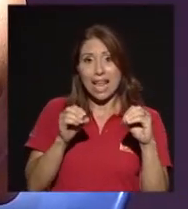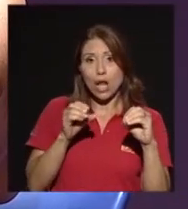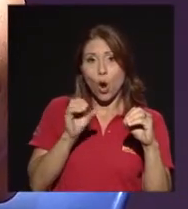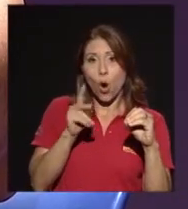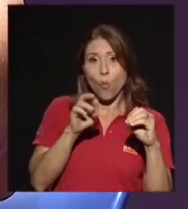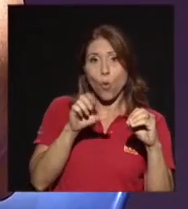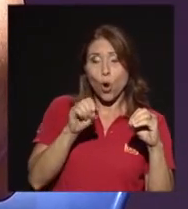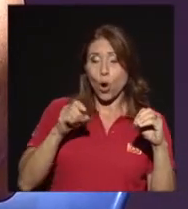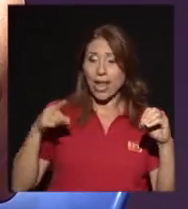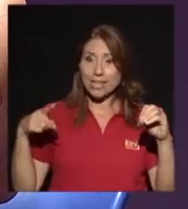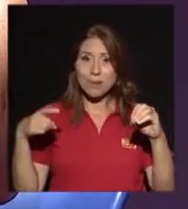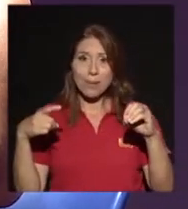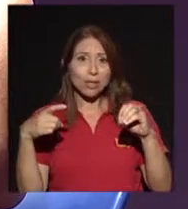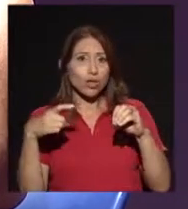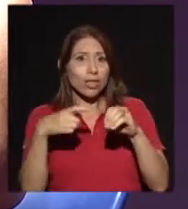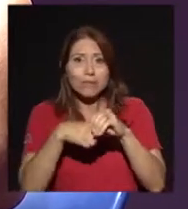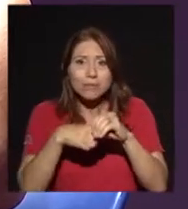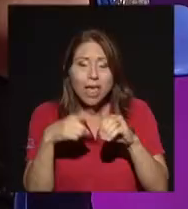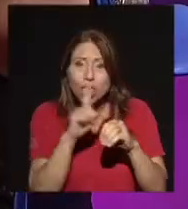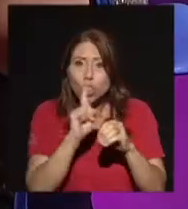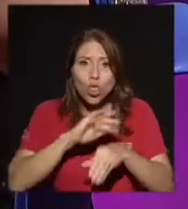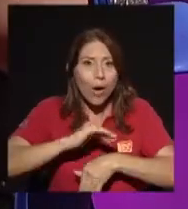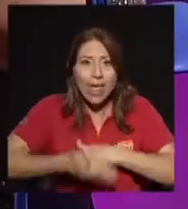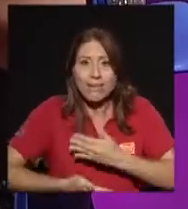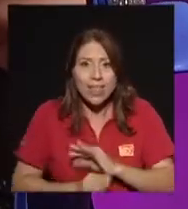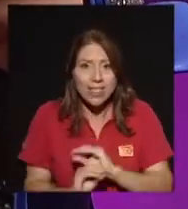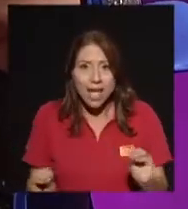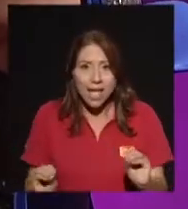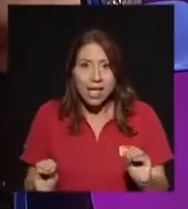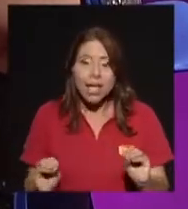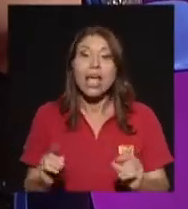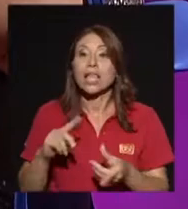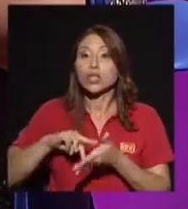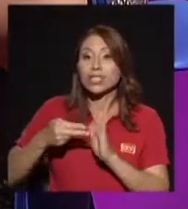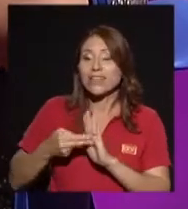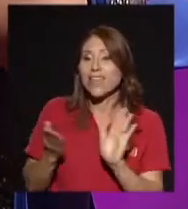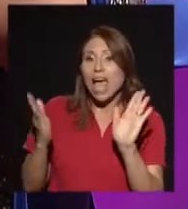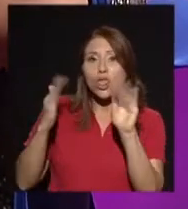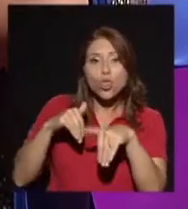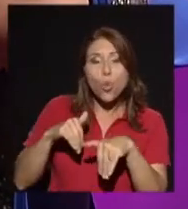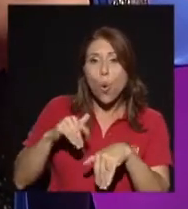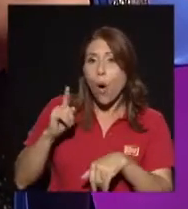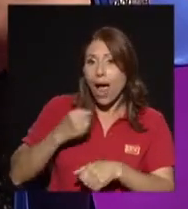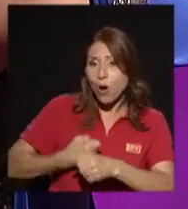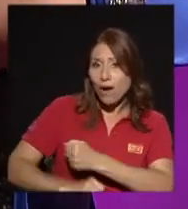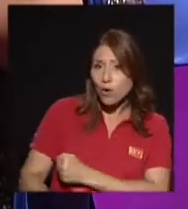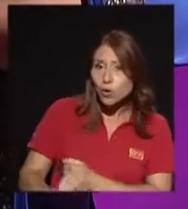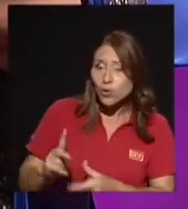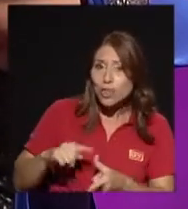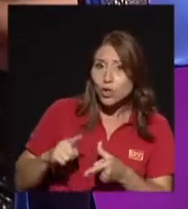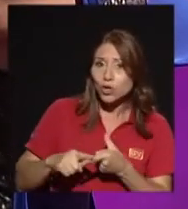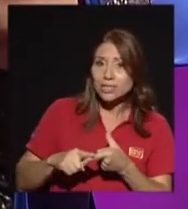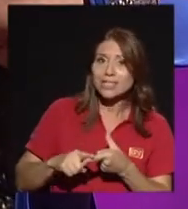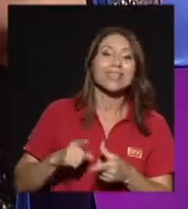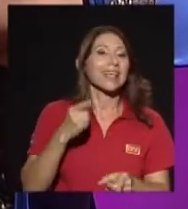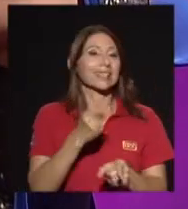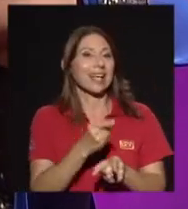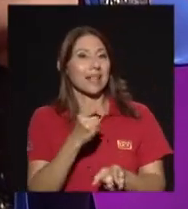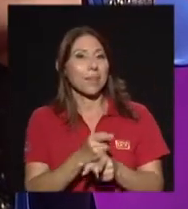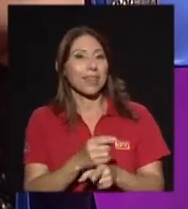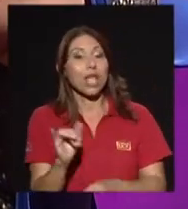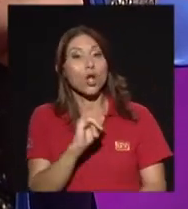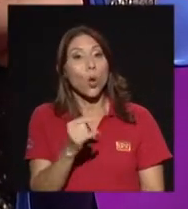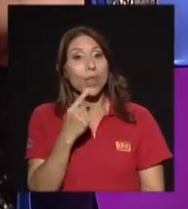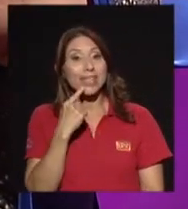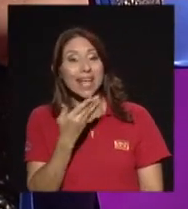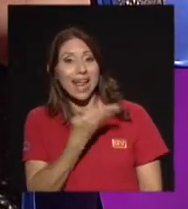encuentran, no va a haber fecundación. No va a haber fecundación. O sea, no puede haber un aborto entonces. Exactamente. Ah. Y como lo decía Larisa, como